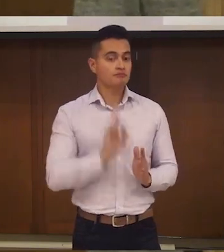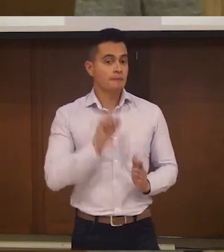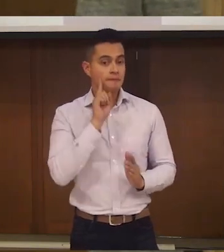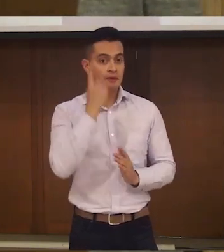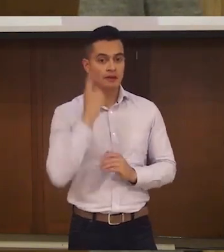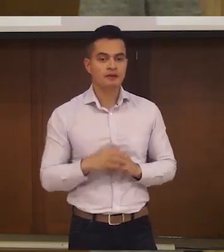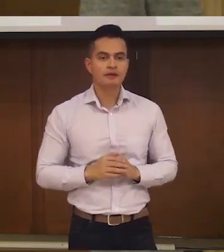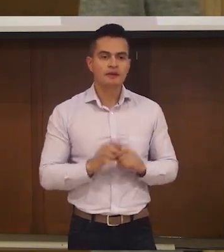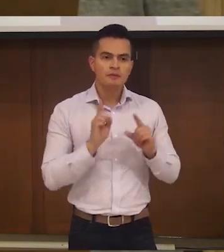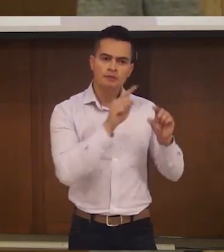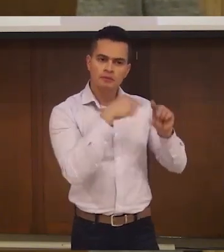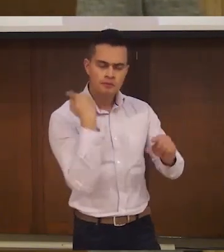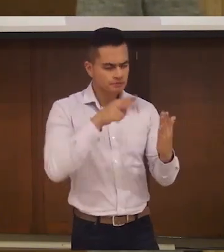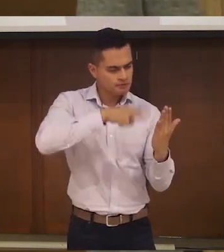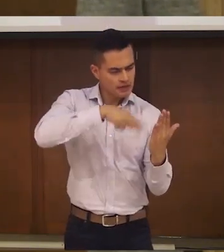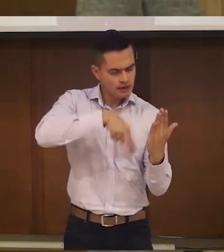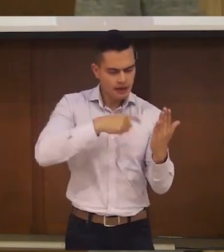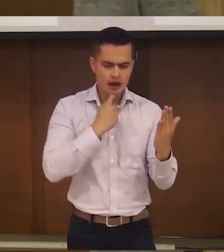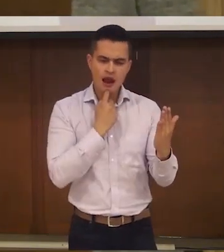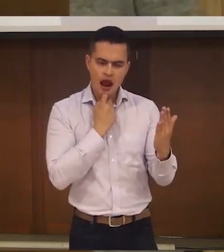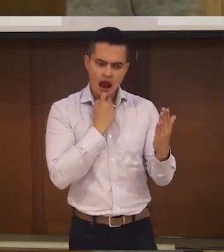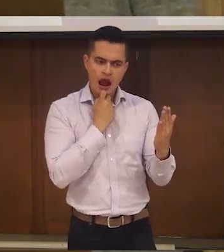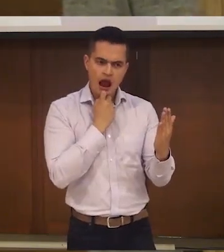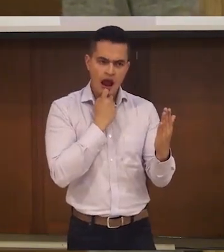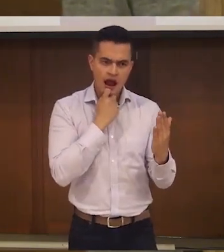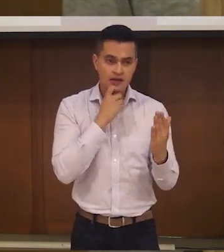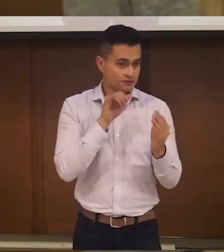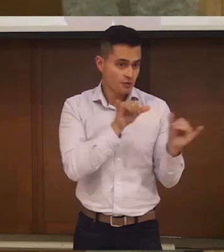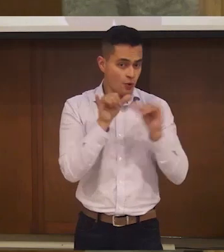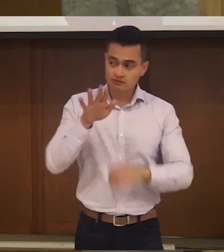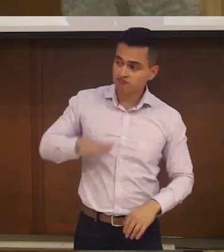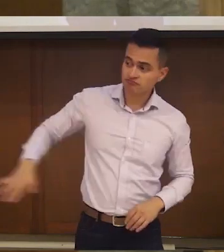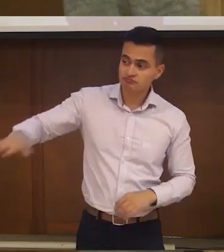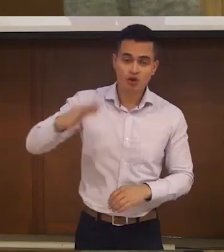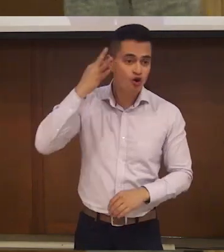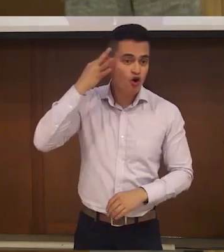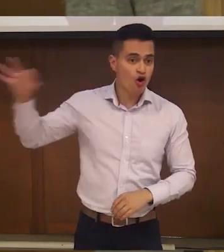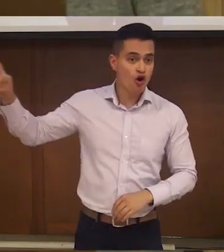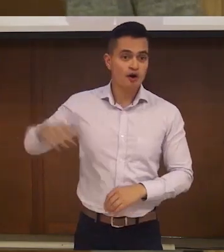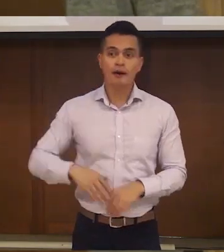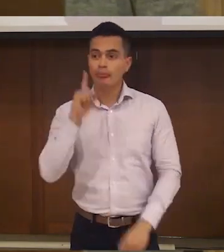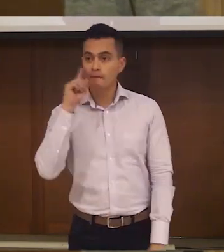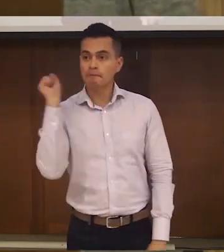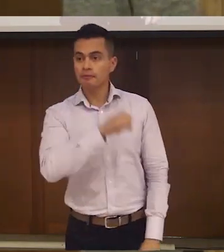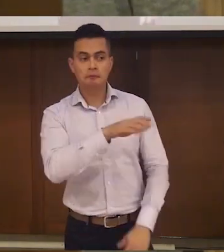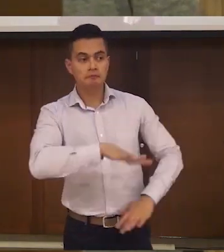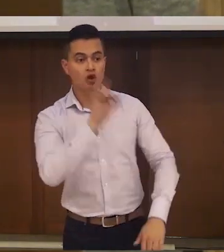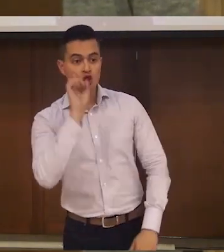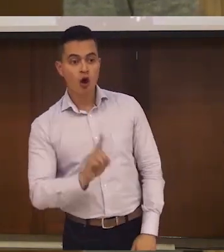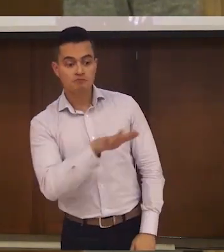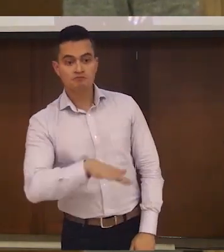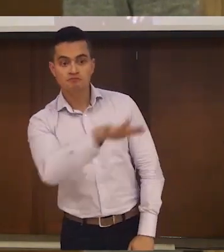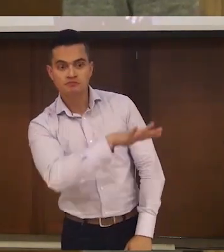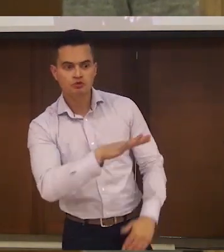pero la inmensa mayoría del mundo oyente desconoce la existencia de este otro